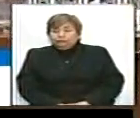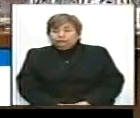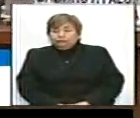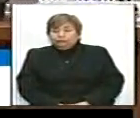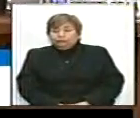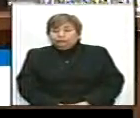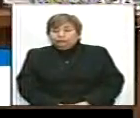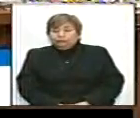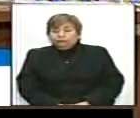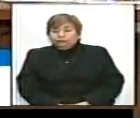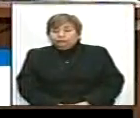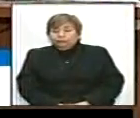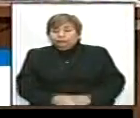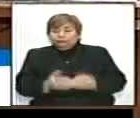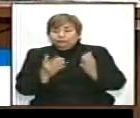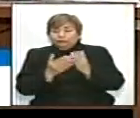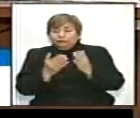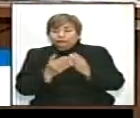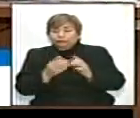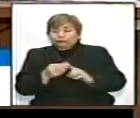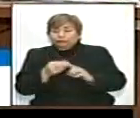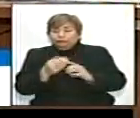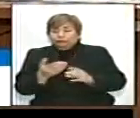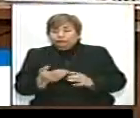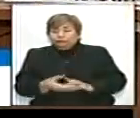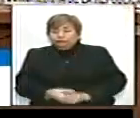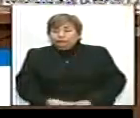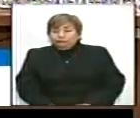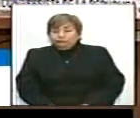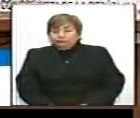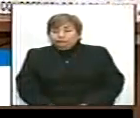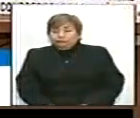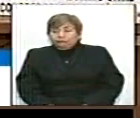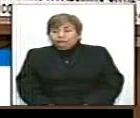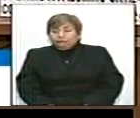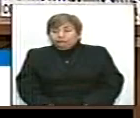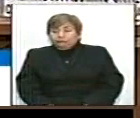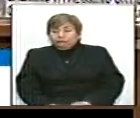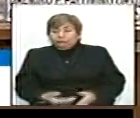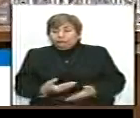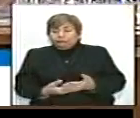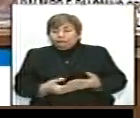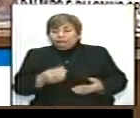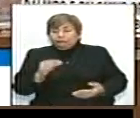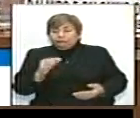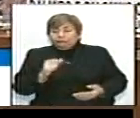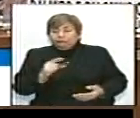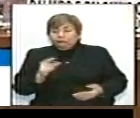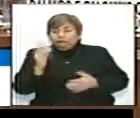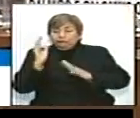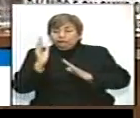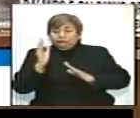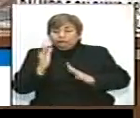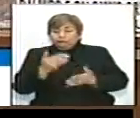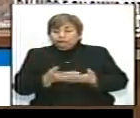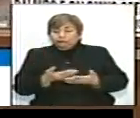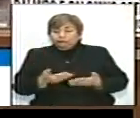Dirección General de Servicios Educativos Especiales, al doctor Paul Eduardo González, para que nos pueda exponer sobre